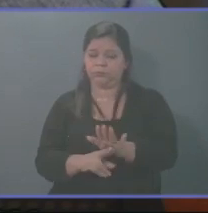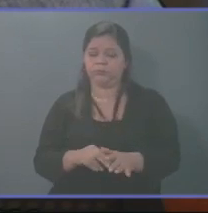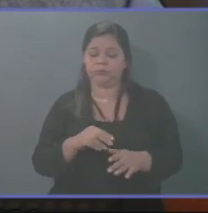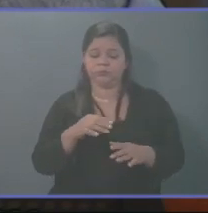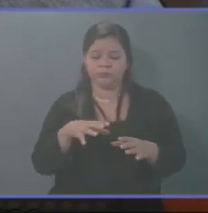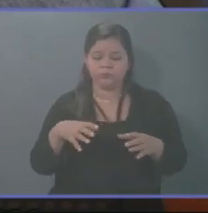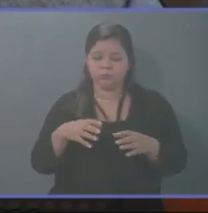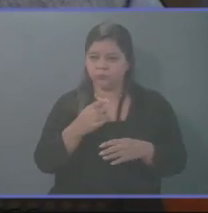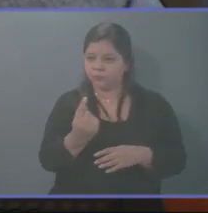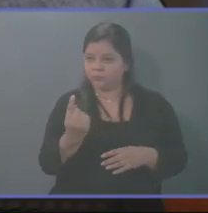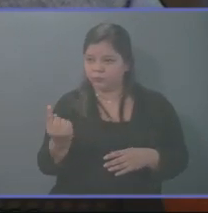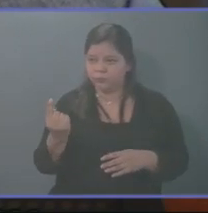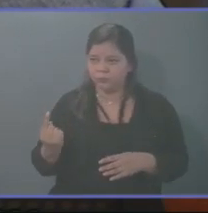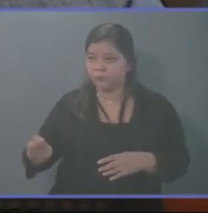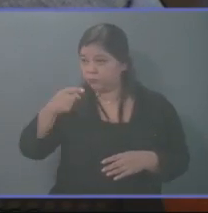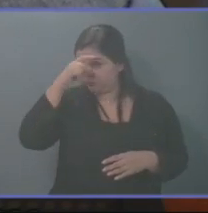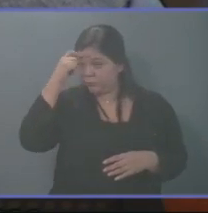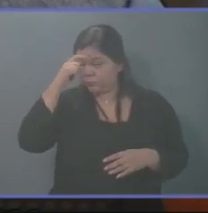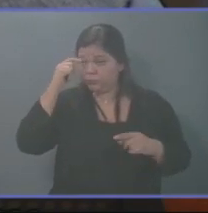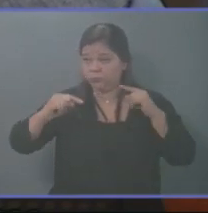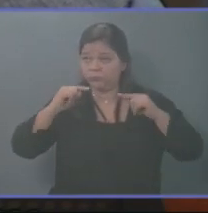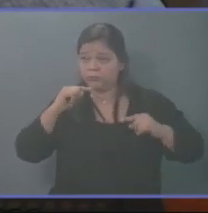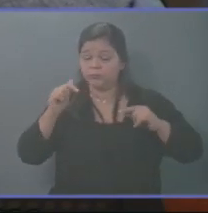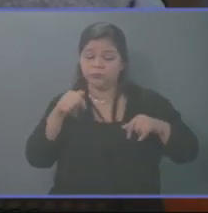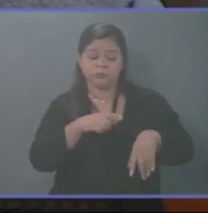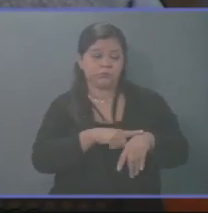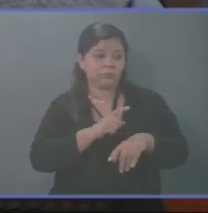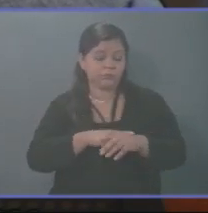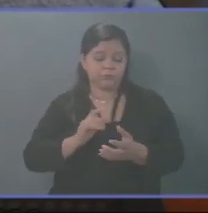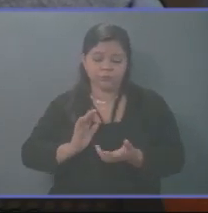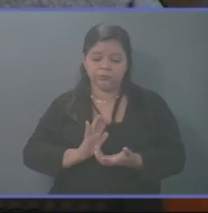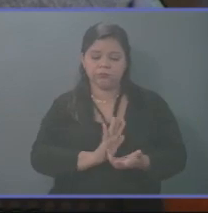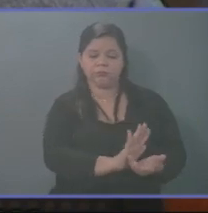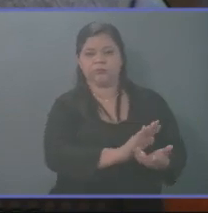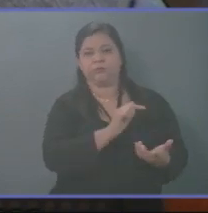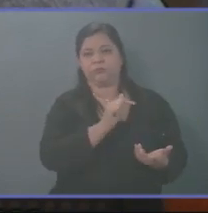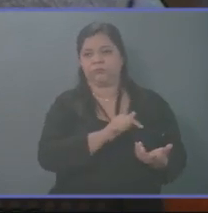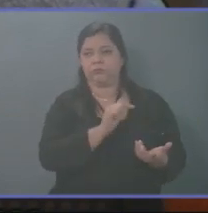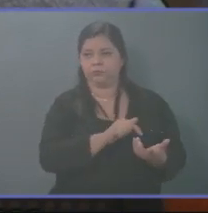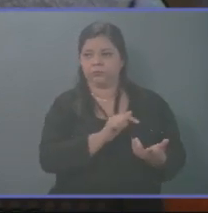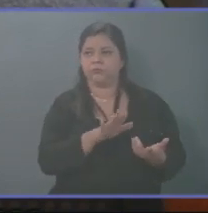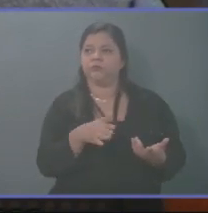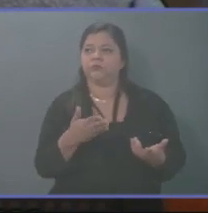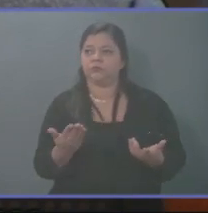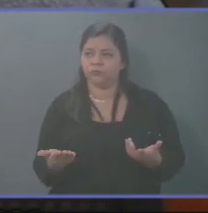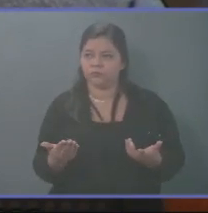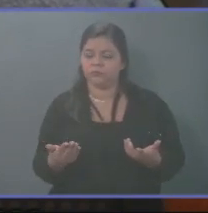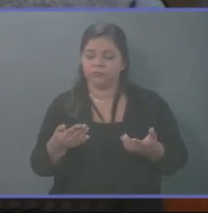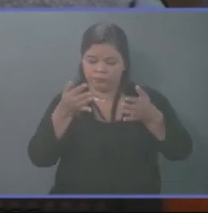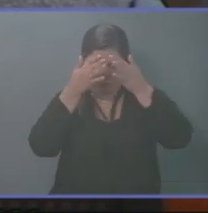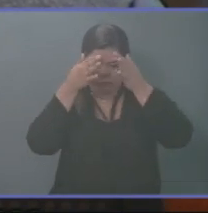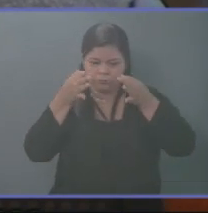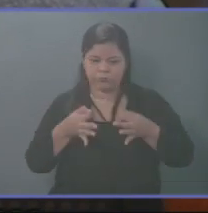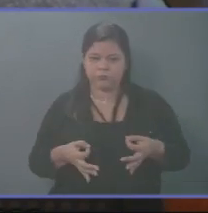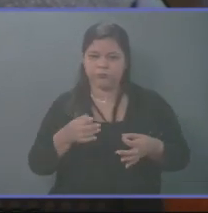patronal, quienes actualmente se encuentran excluidos de dicha instancia por sentencia número